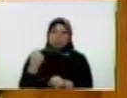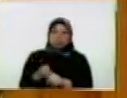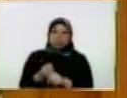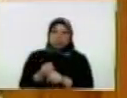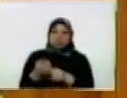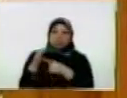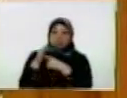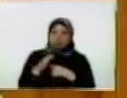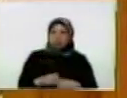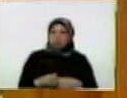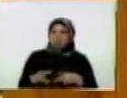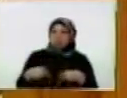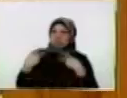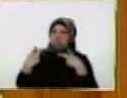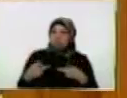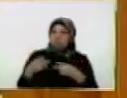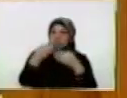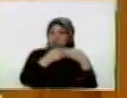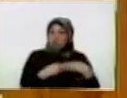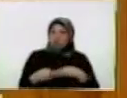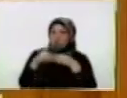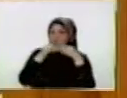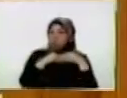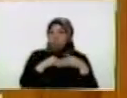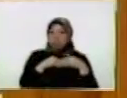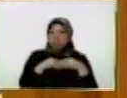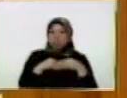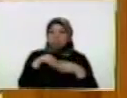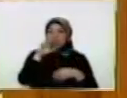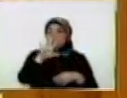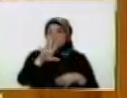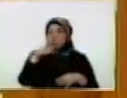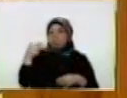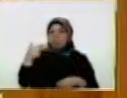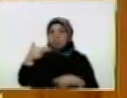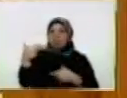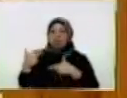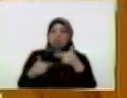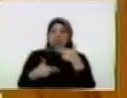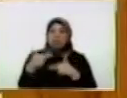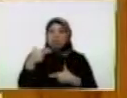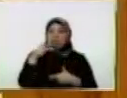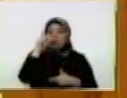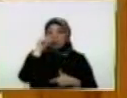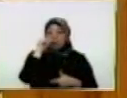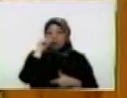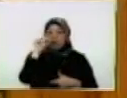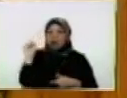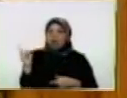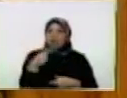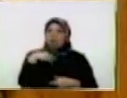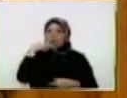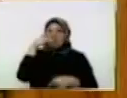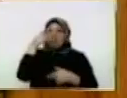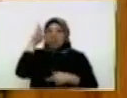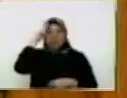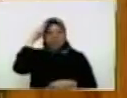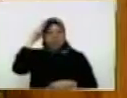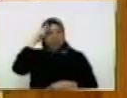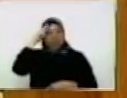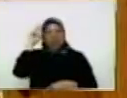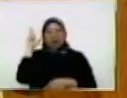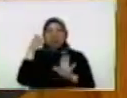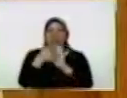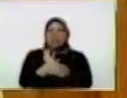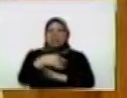doblegar por la bota imperial ni por la oligarquía. 5 armas poderosísimas. La primera de ellas es la razón, y la